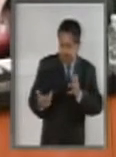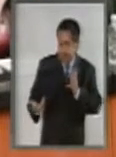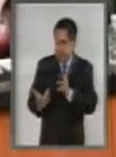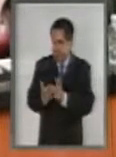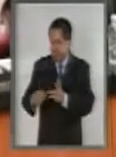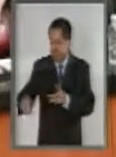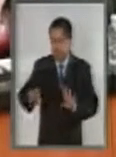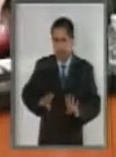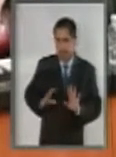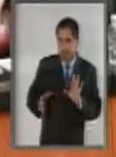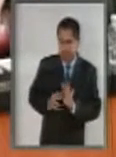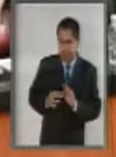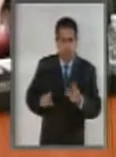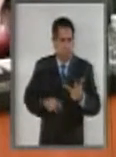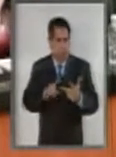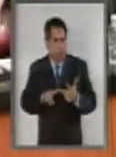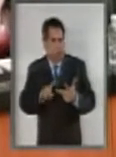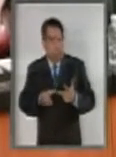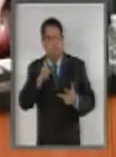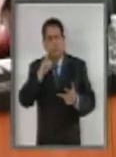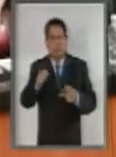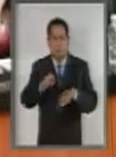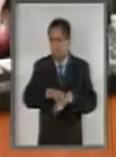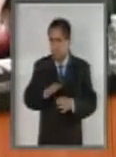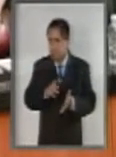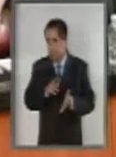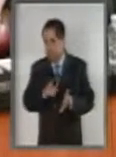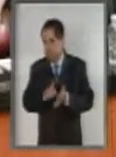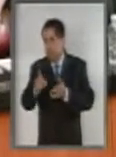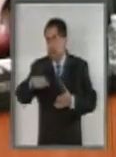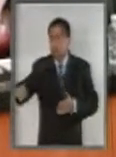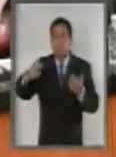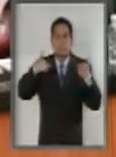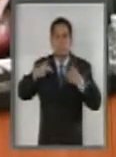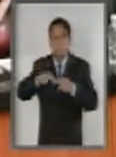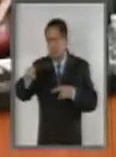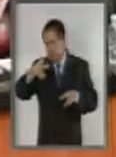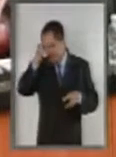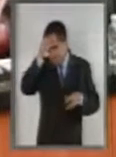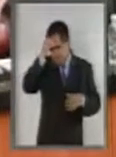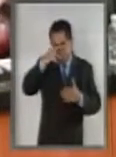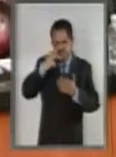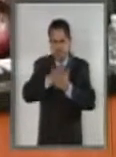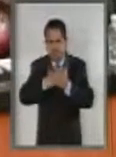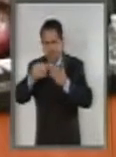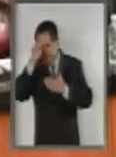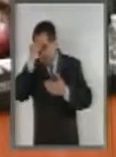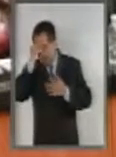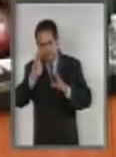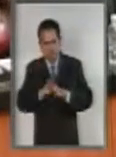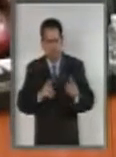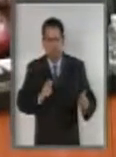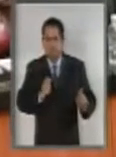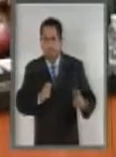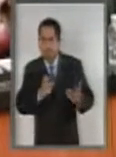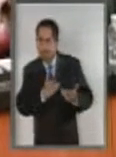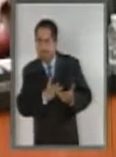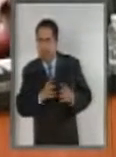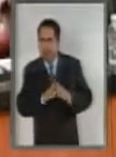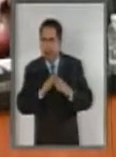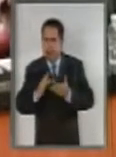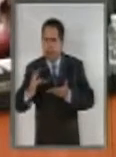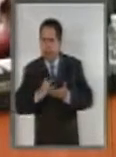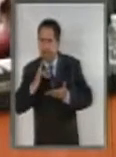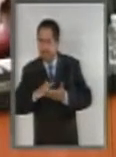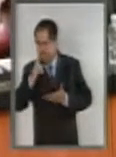accesible. Tercero, se enfatiza el derecho de los maestros a acceder a programas de capacitación, asesoría y apoyo para